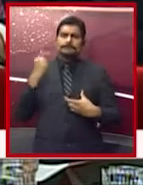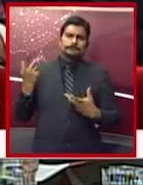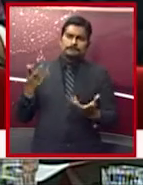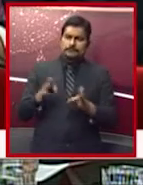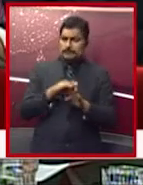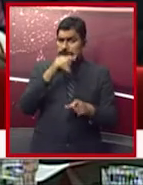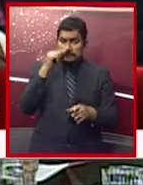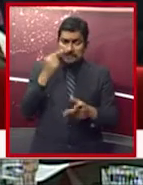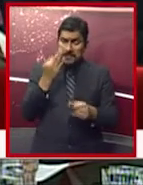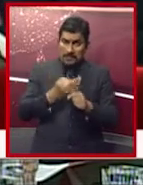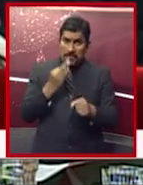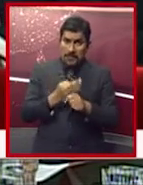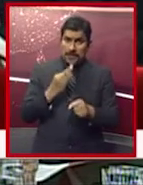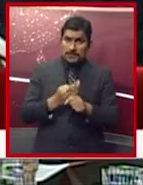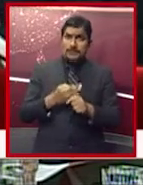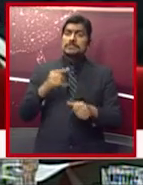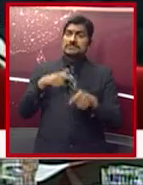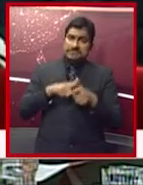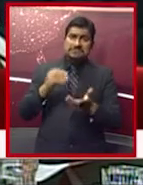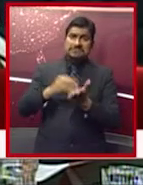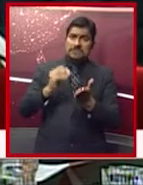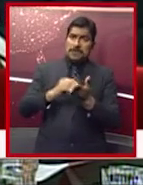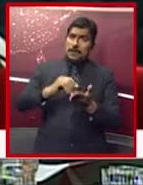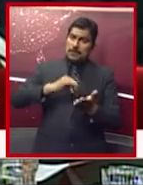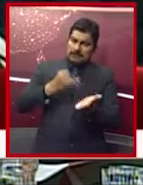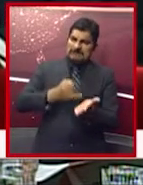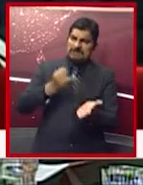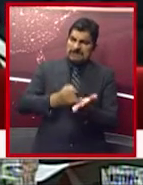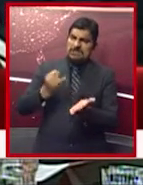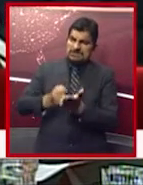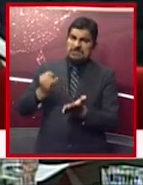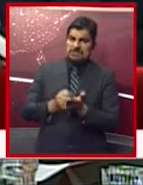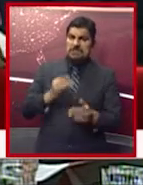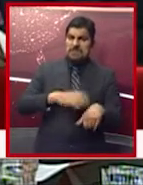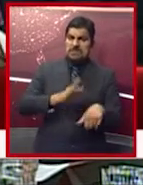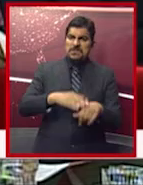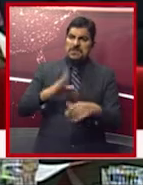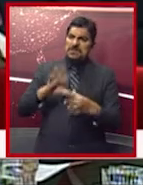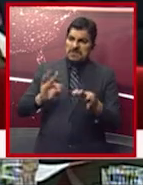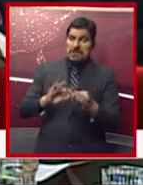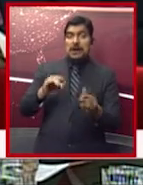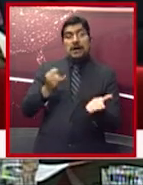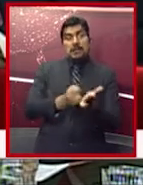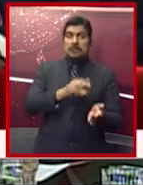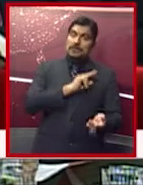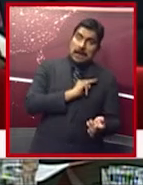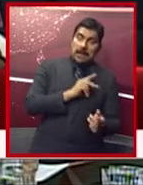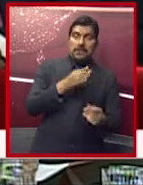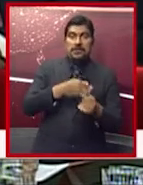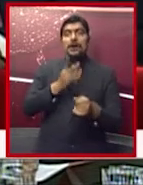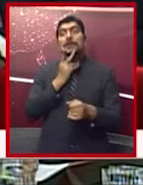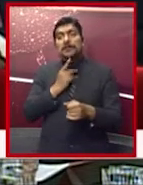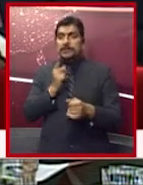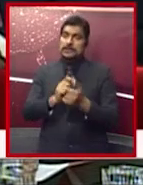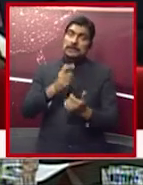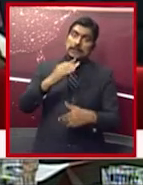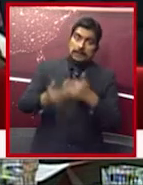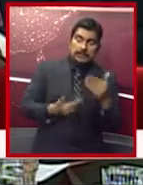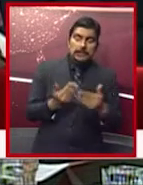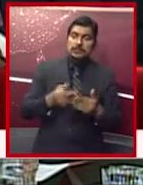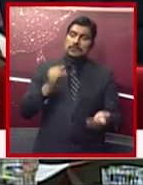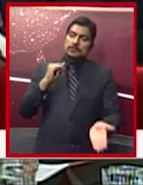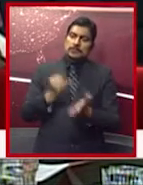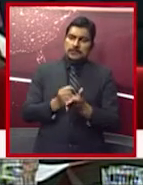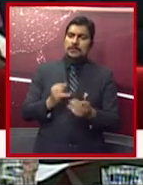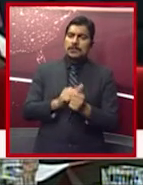qué tenemos ahora? Nos siguen aumentando los impuestos, ahora por medio del impuesto especial sobre producción y servicio,